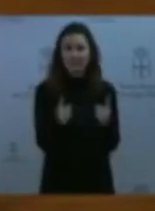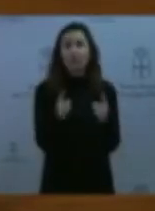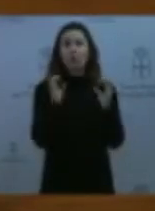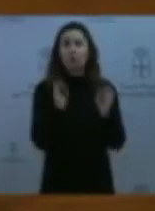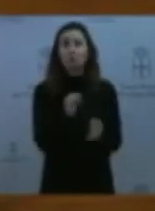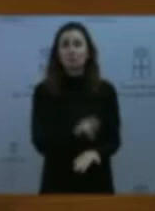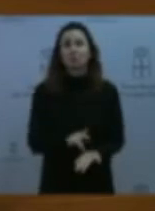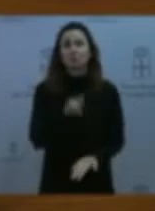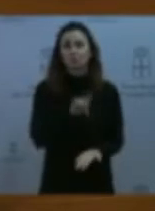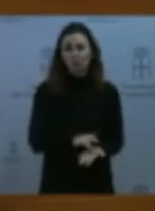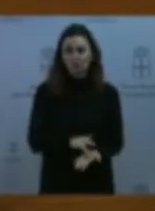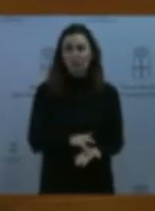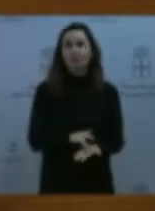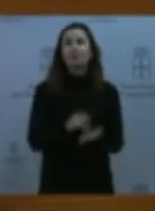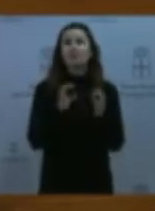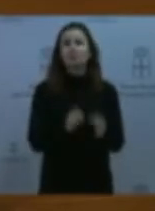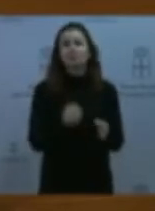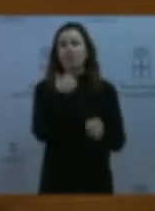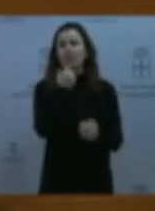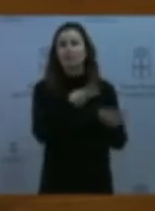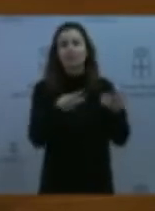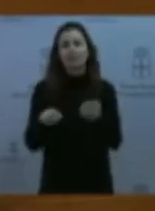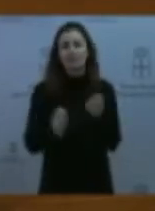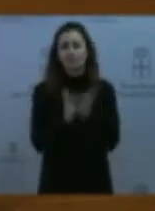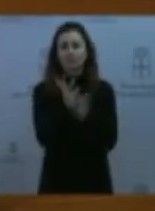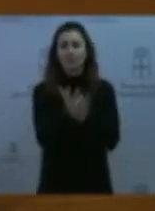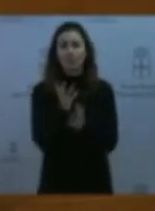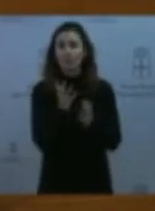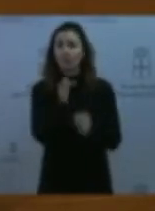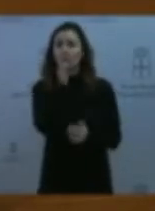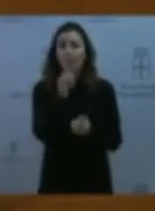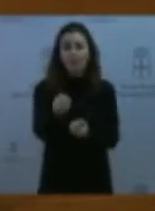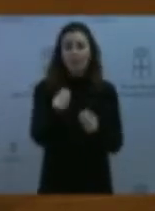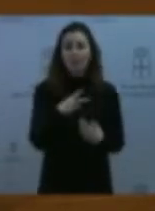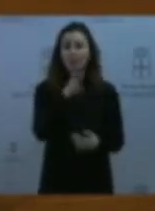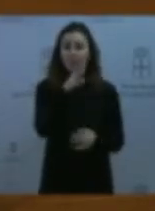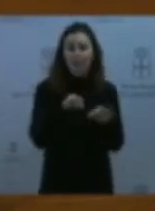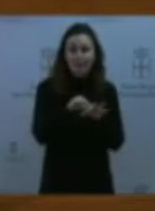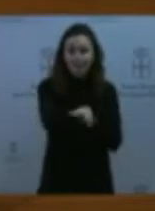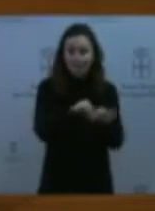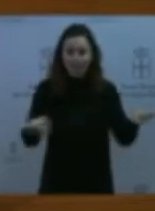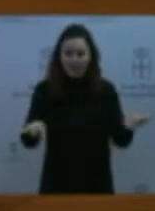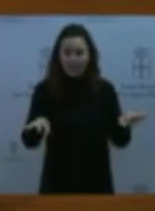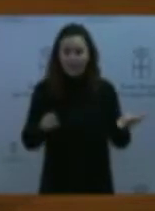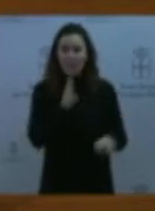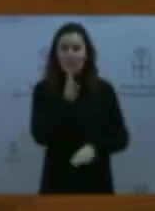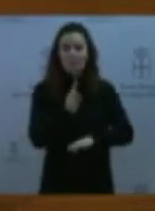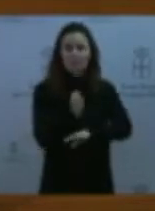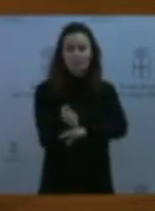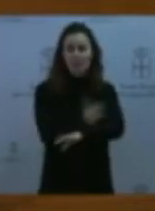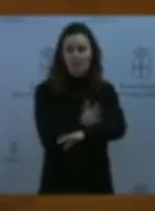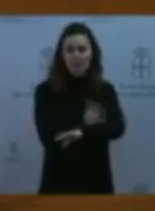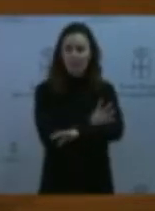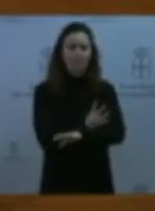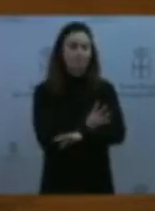los que no disponemos aún de datos de hectáreas ni de vegetación afectada. El problema es que estamos a primeros de